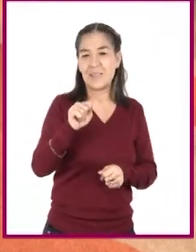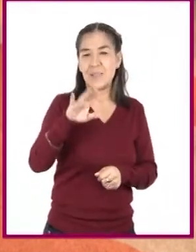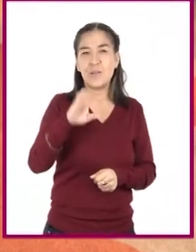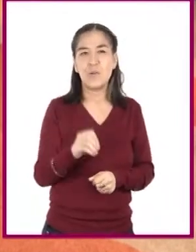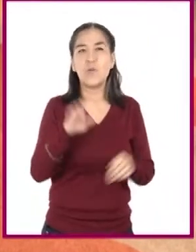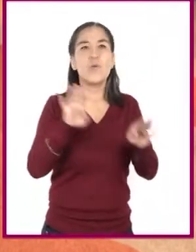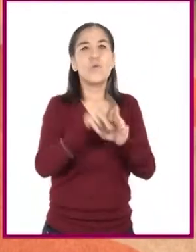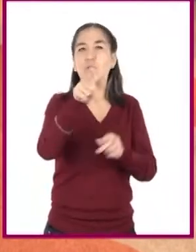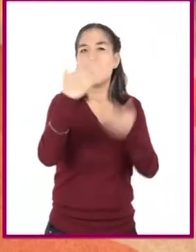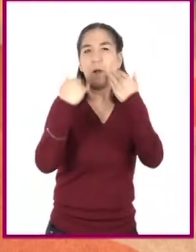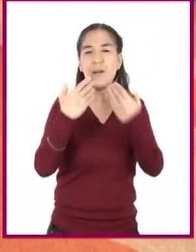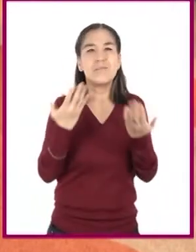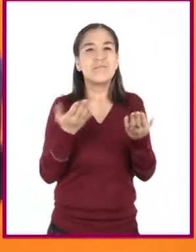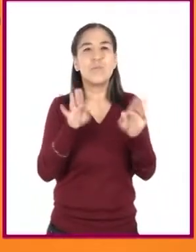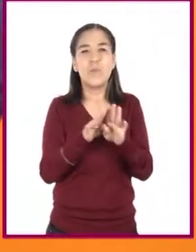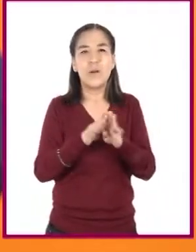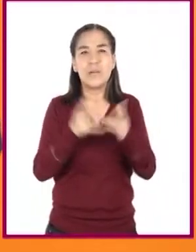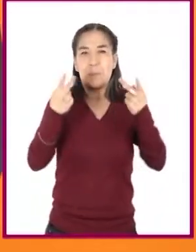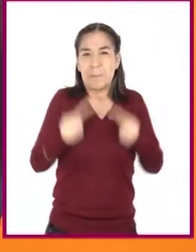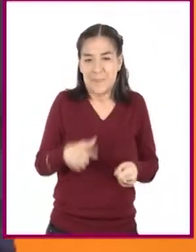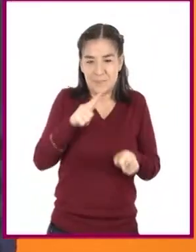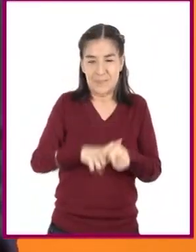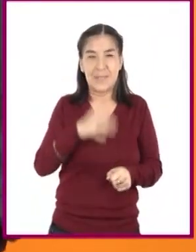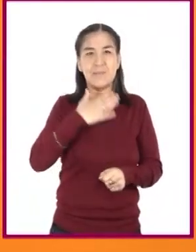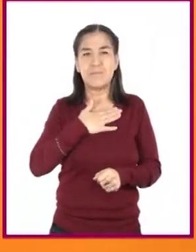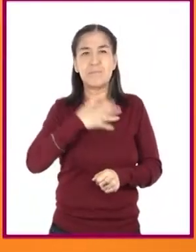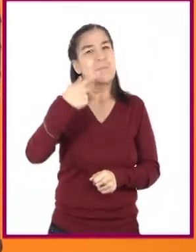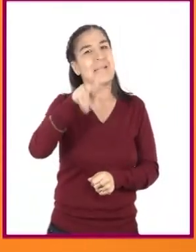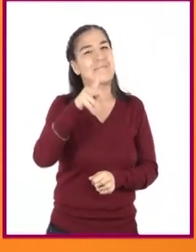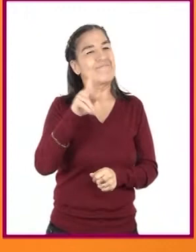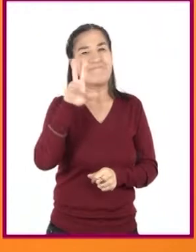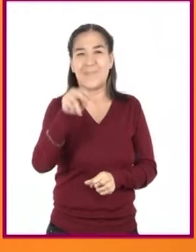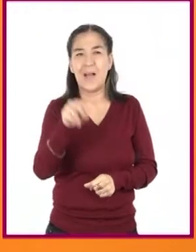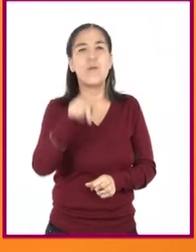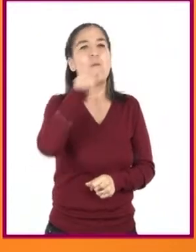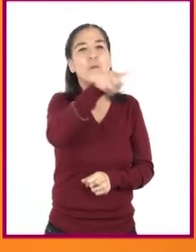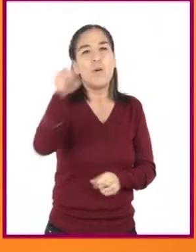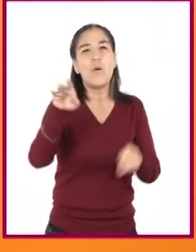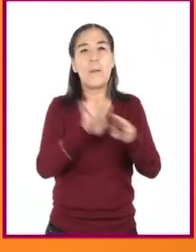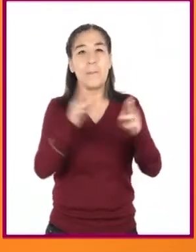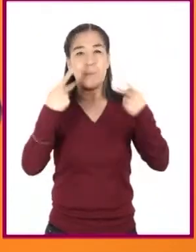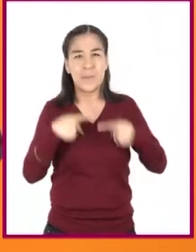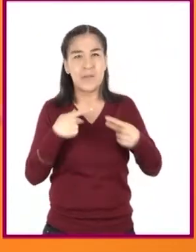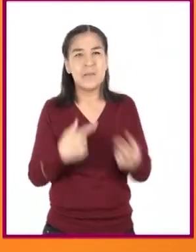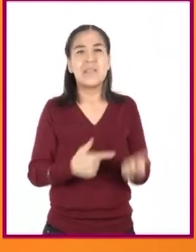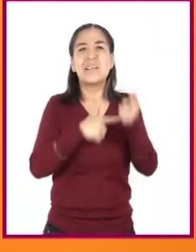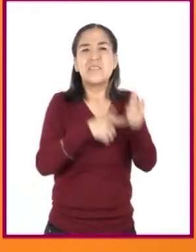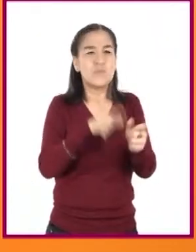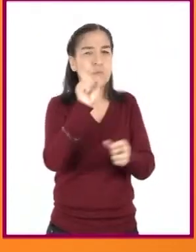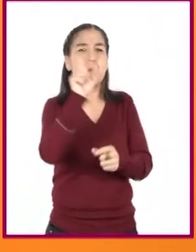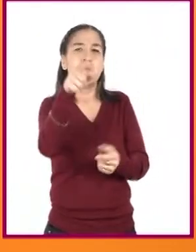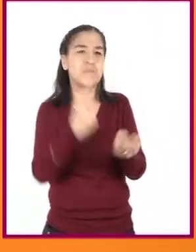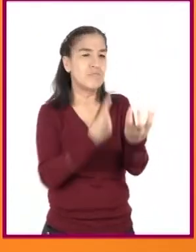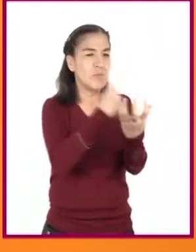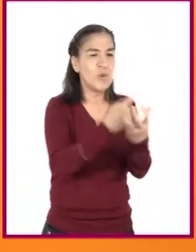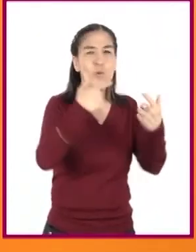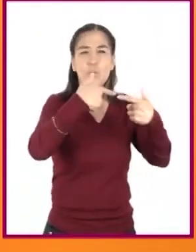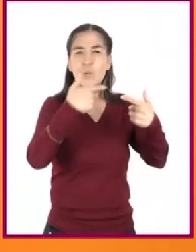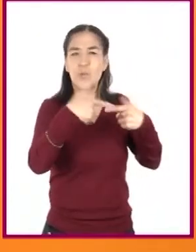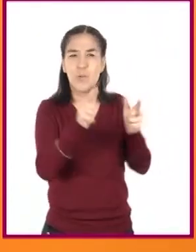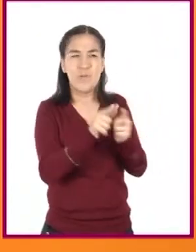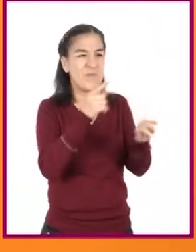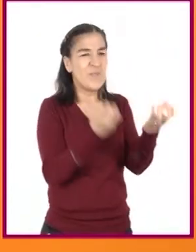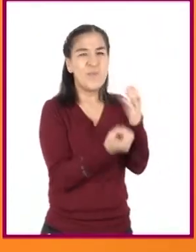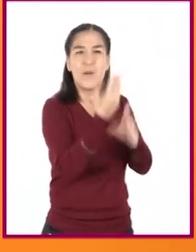una identidad como individuo. Pero no es así. Las personas no dejan de ser individuos por integrarse a un grupo, ya